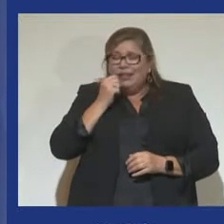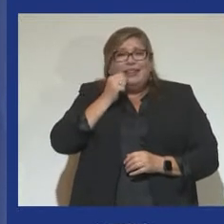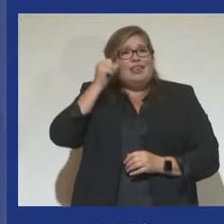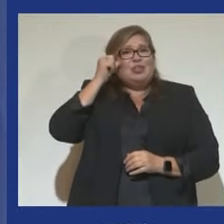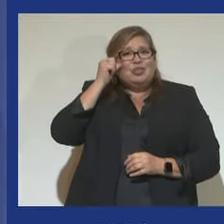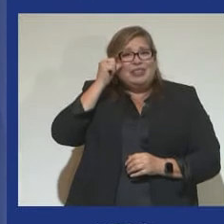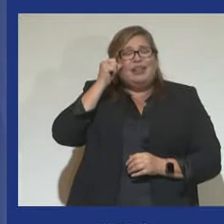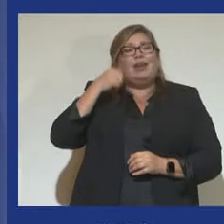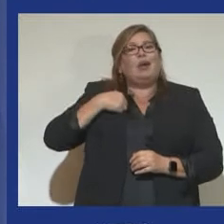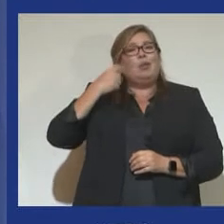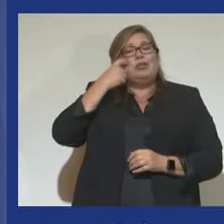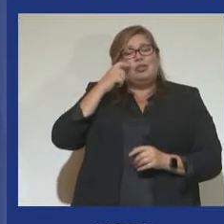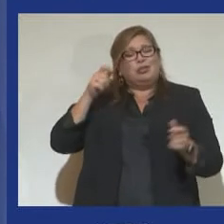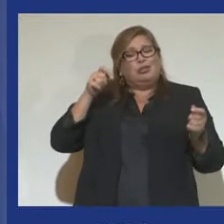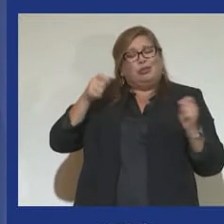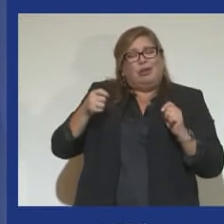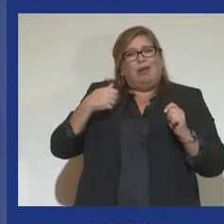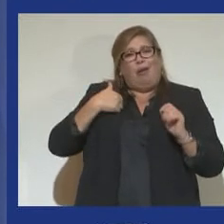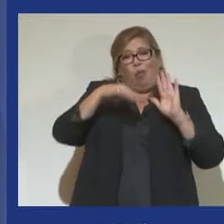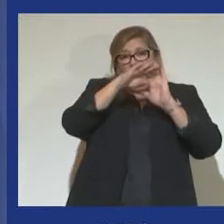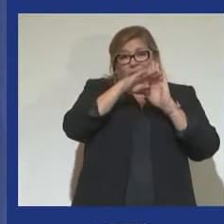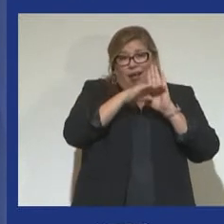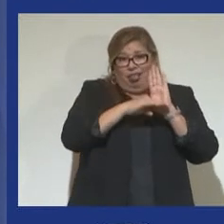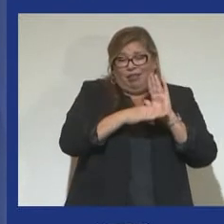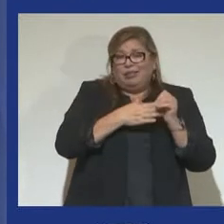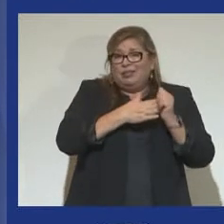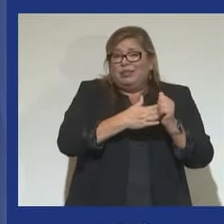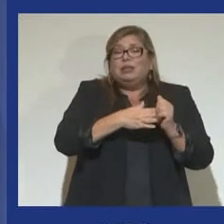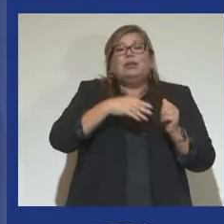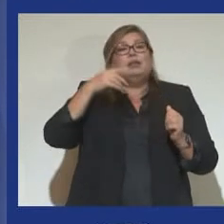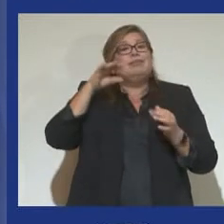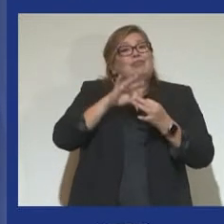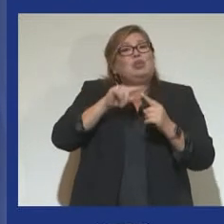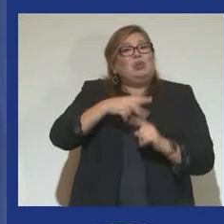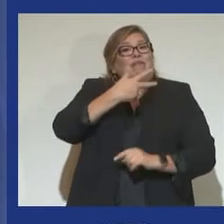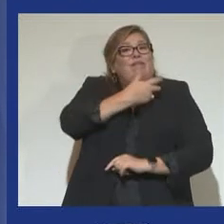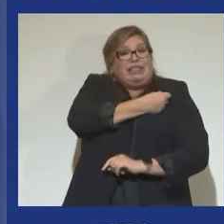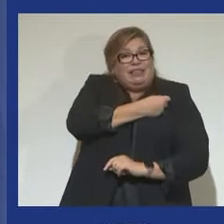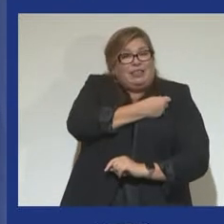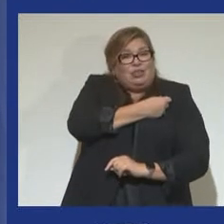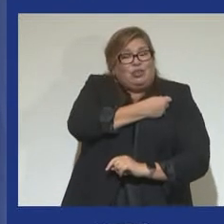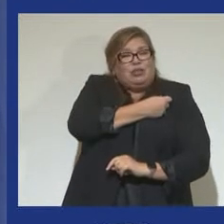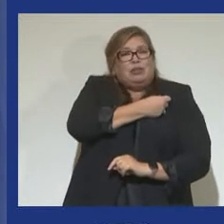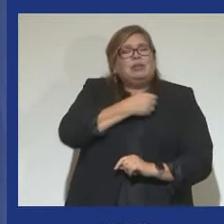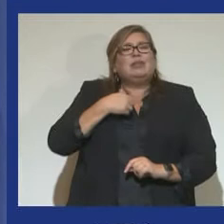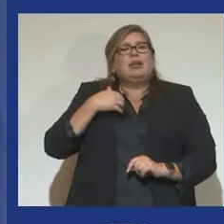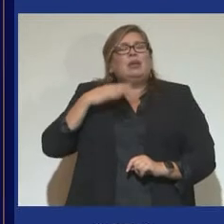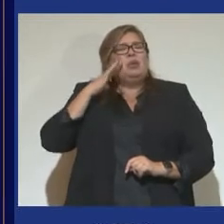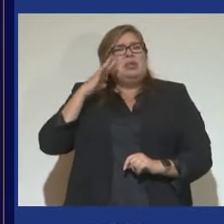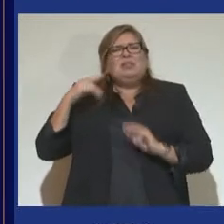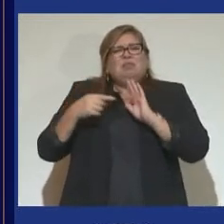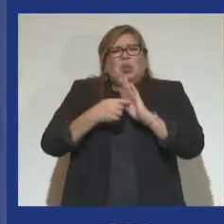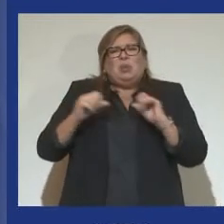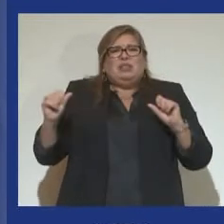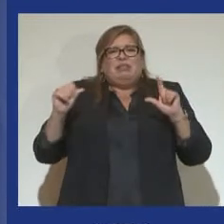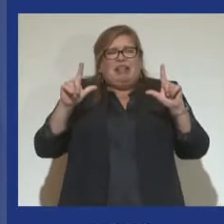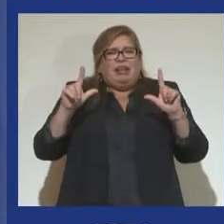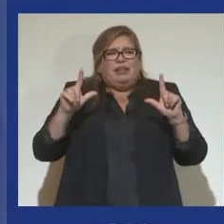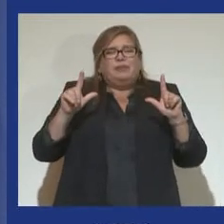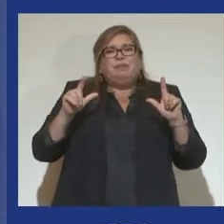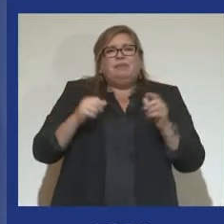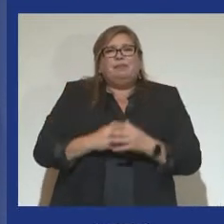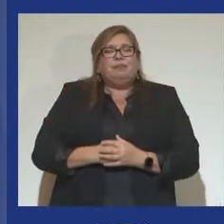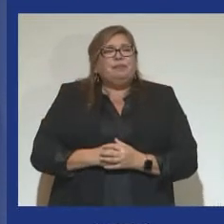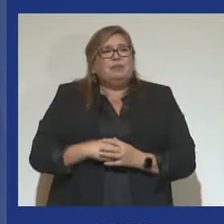ejemplo ayer hemos actualizado las guías en cuanto a vacunas y voy a una transparencia aquí en un